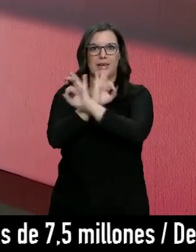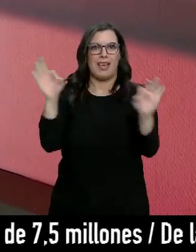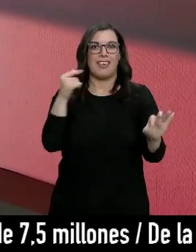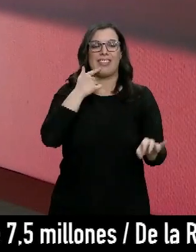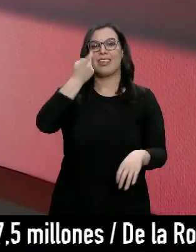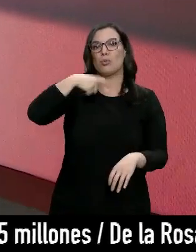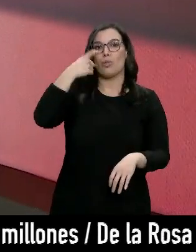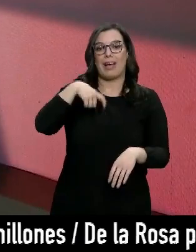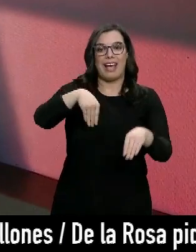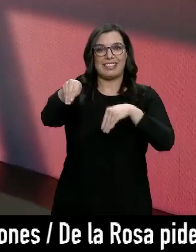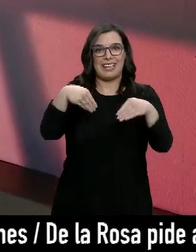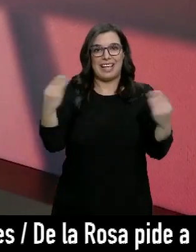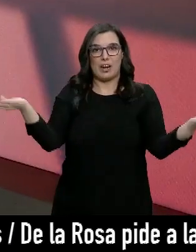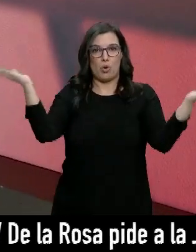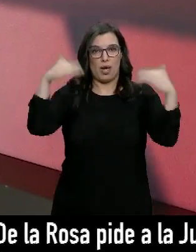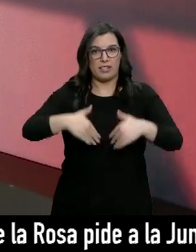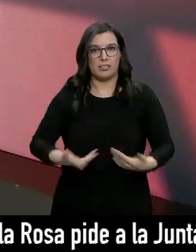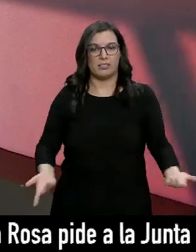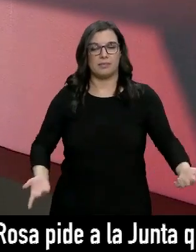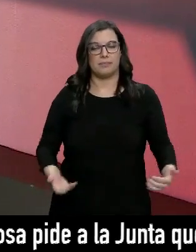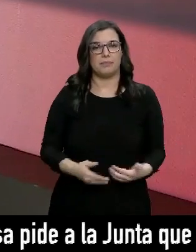ninguna estrategia.